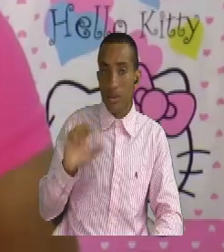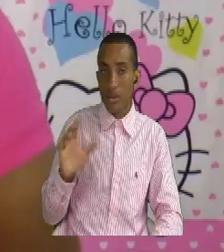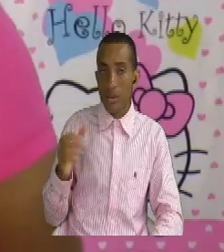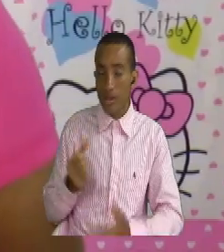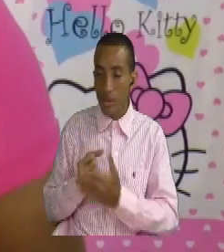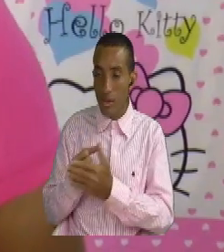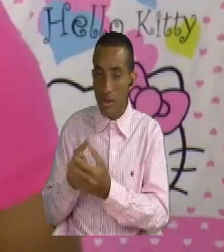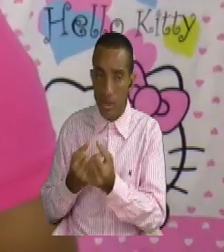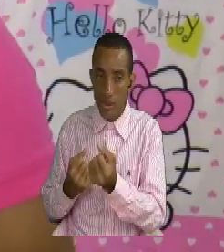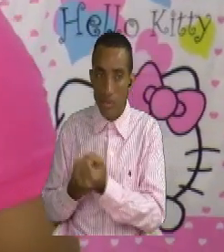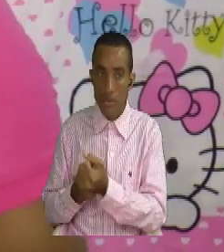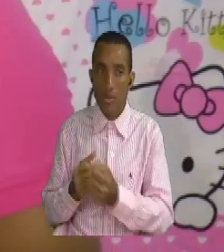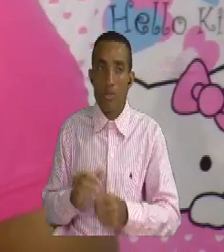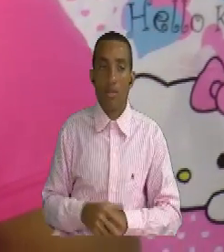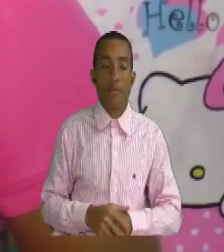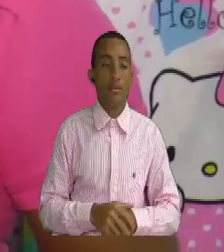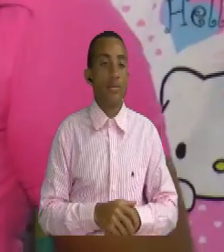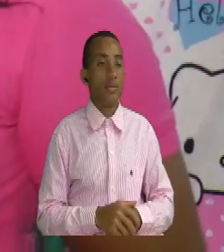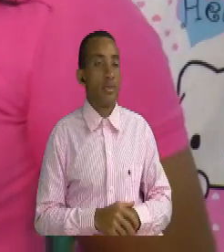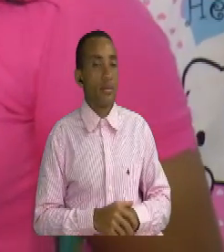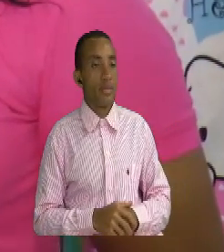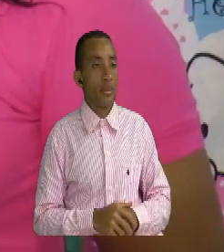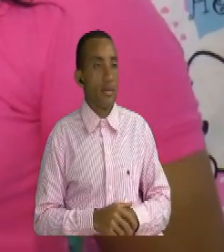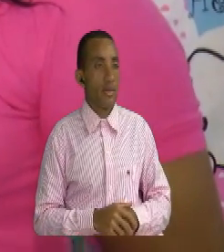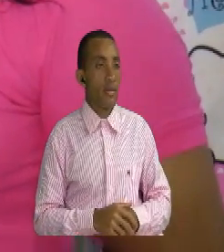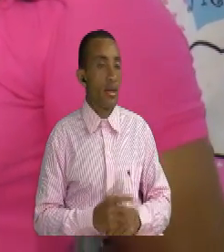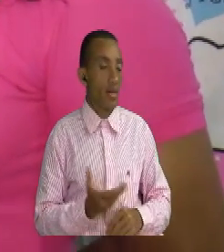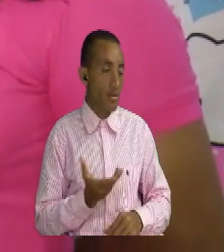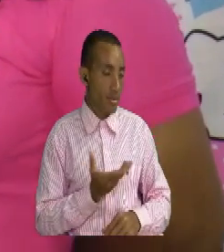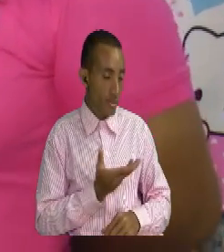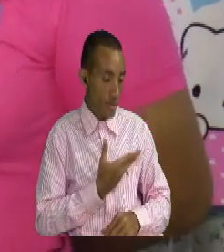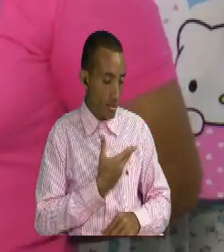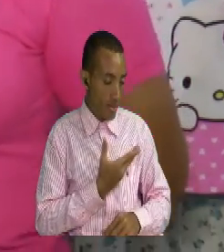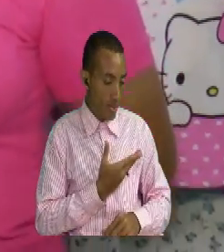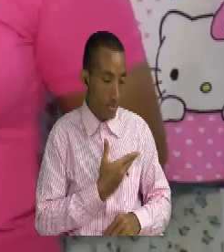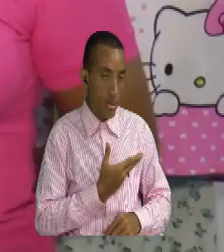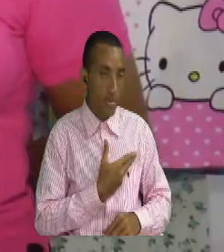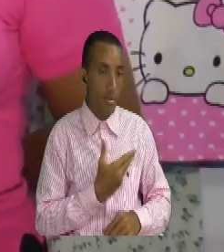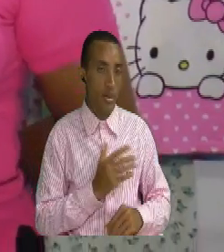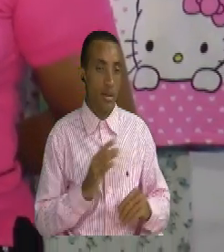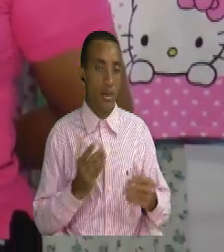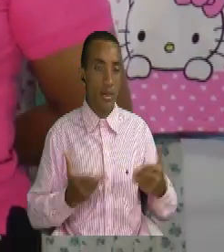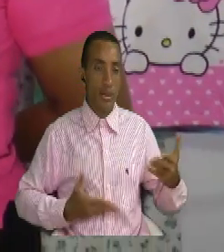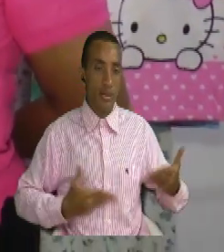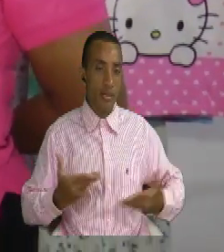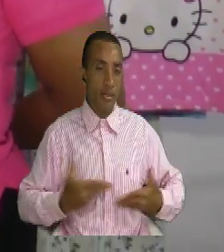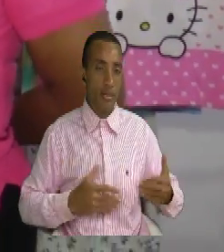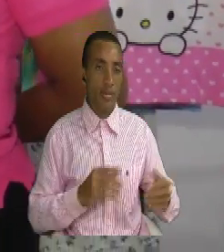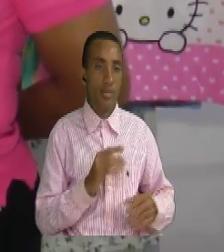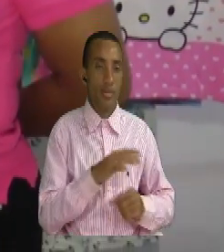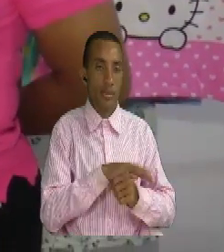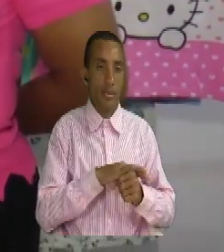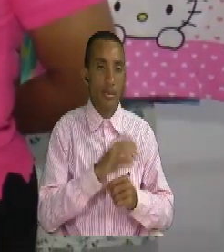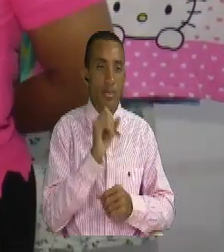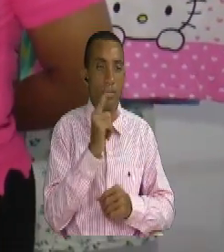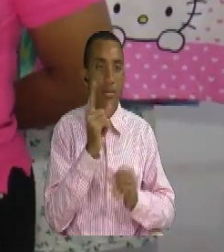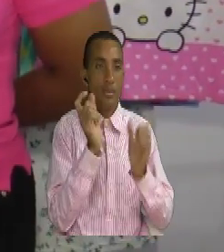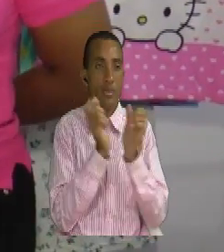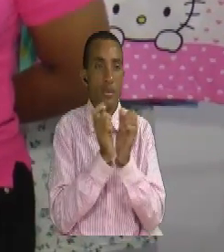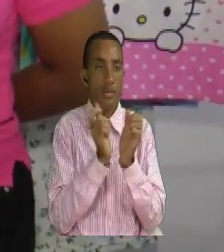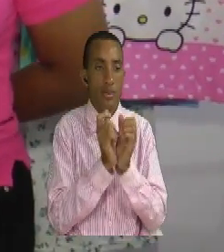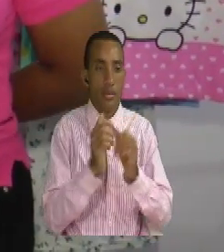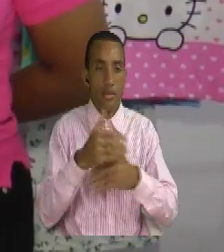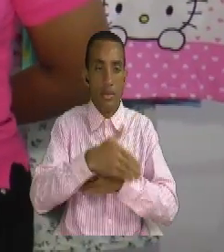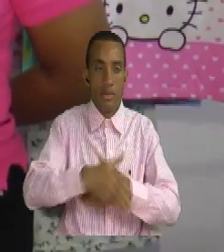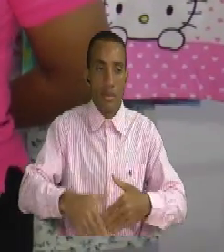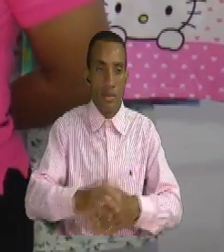las mamitas que lo necesitan. Bueno, Ser Madres Tienda está ubicado en el barrio Primero de Mayo. Digámosles la dirección exacta a todas